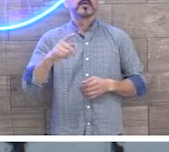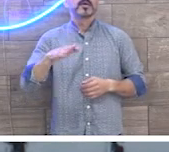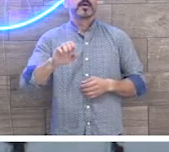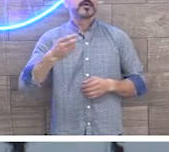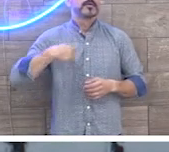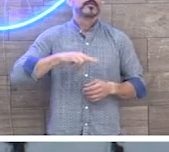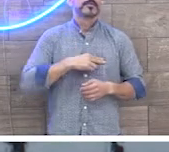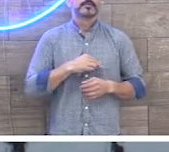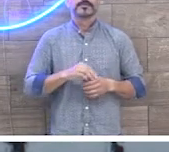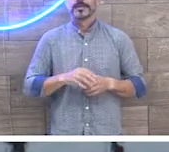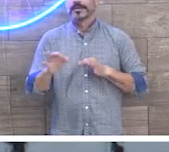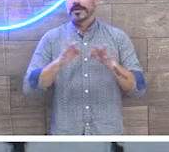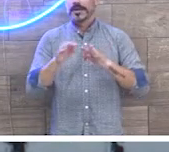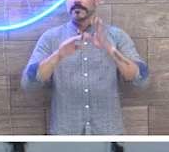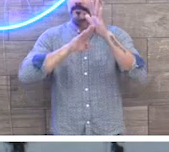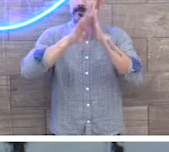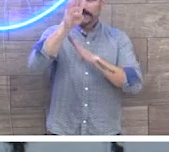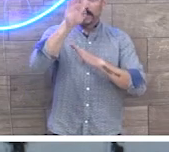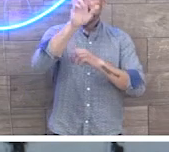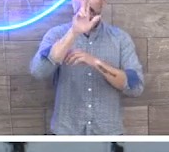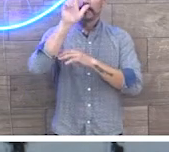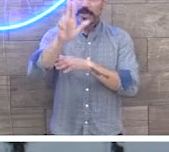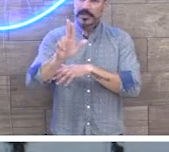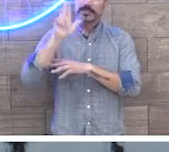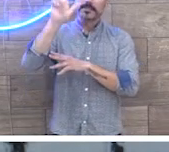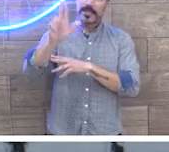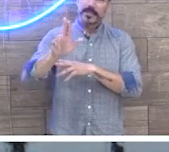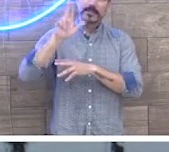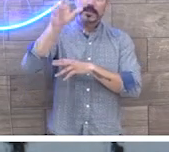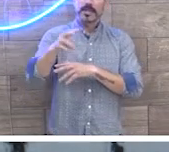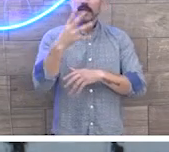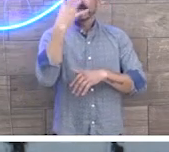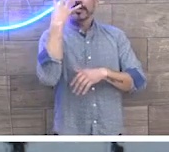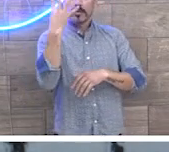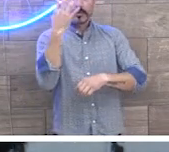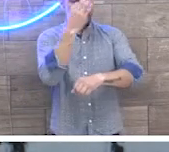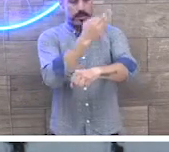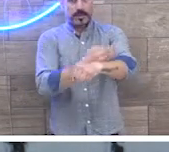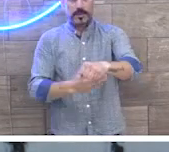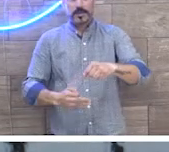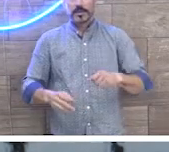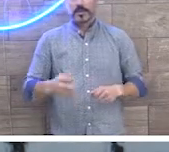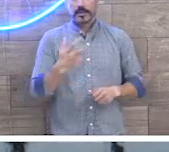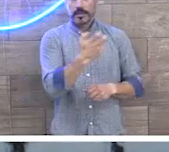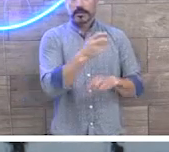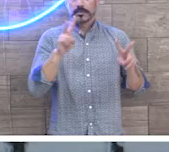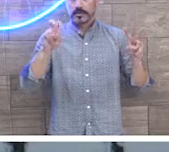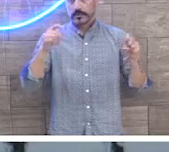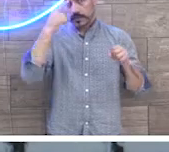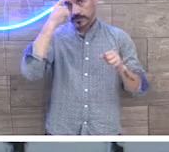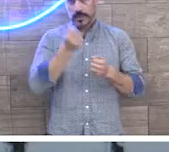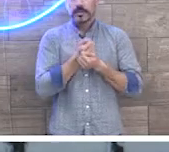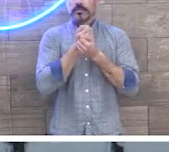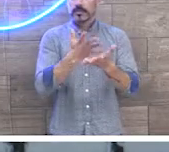estaremos trabajando todos los martes a las 4 de la tarde con ustedes estos temas para divulgar toda la